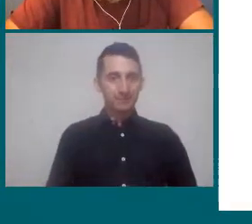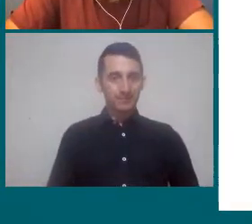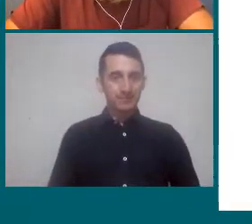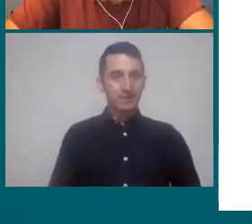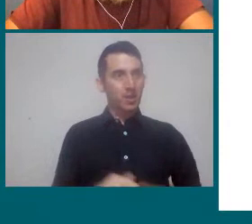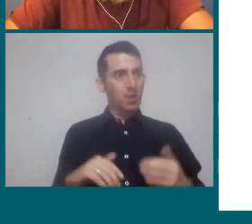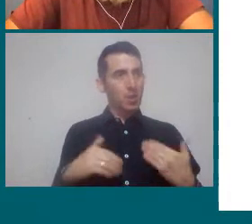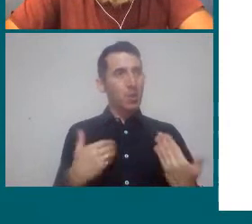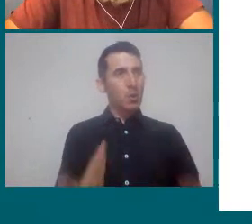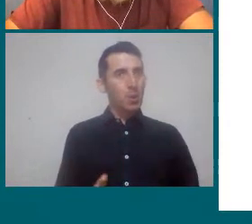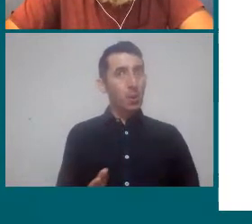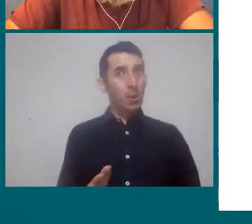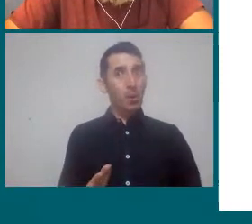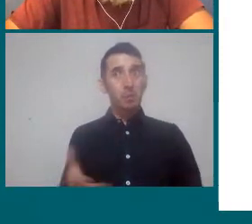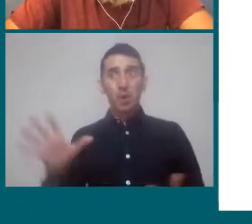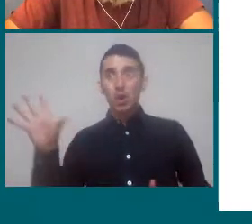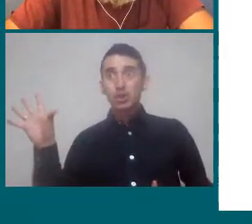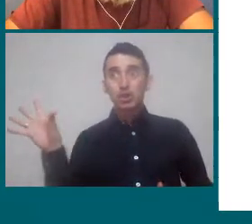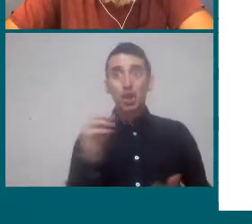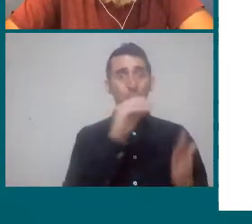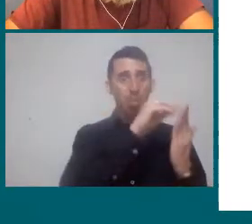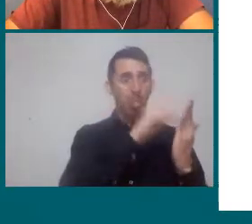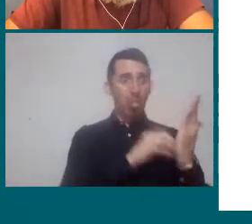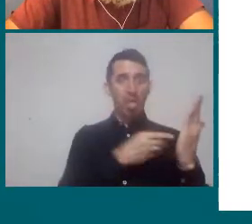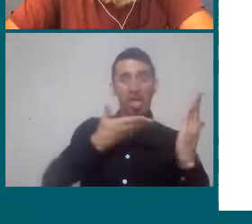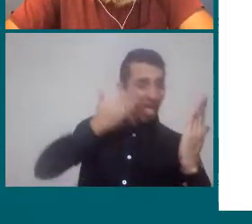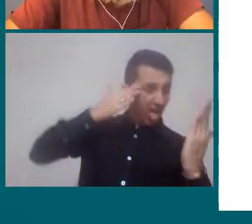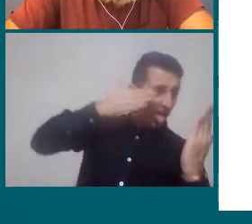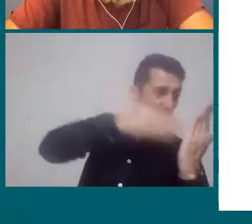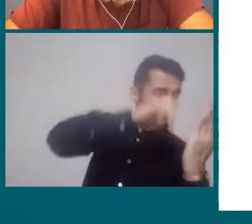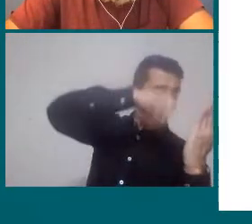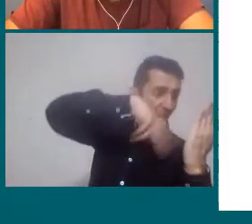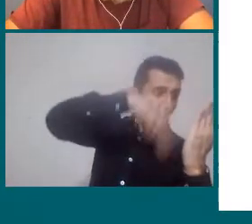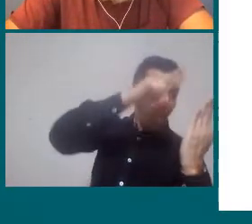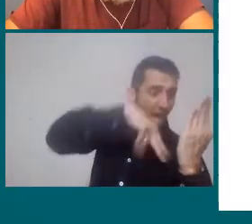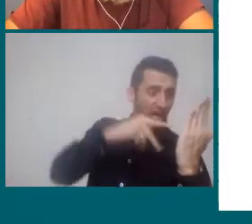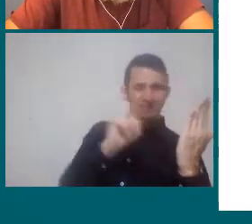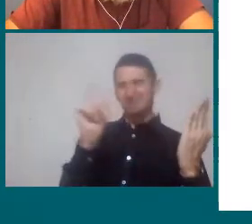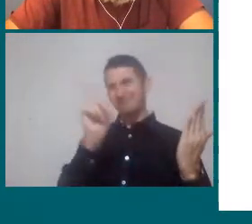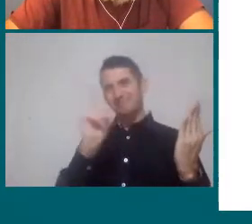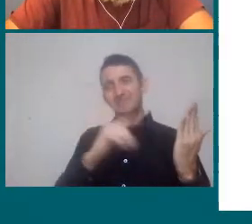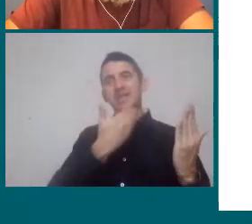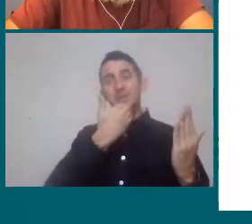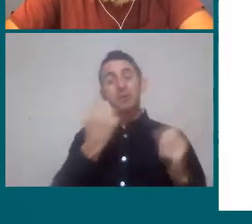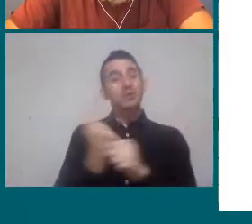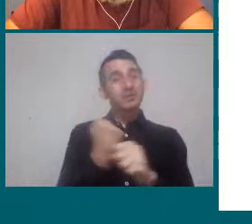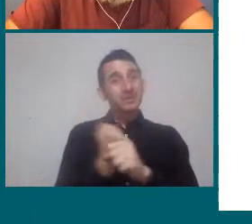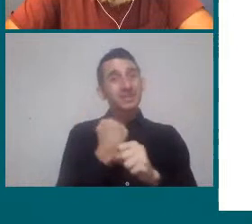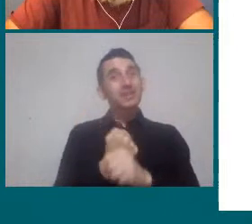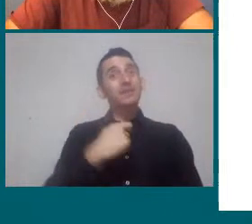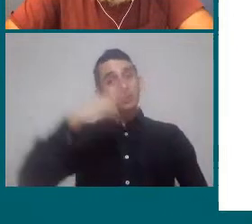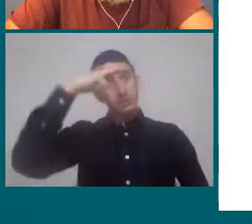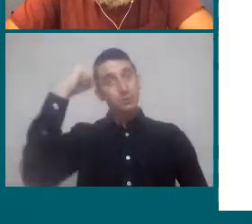que al fin y al cabo no todo está en el contenido, ¿no? Que a veces el trabajar durante esta cuarentena y